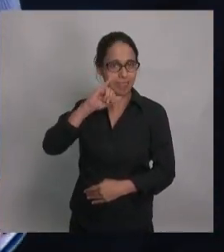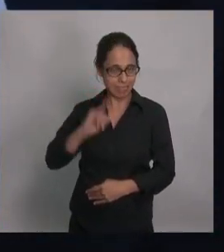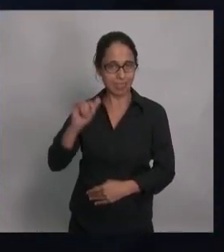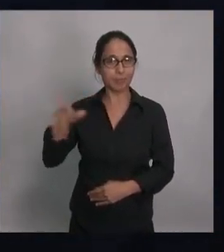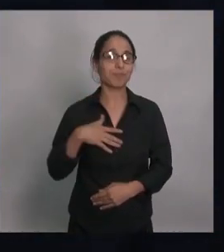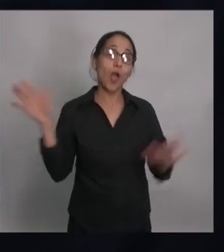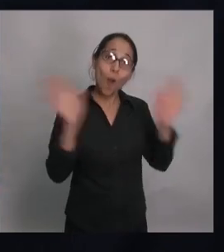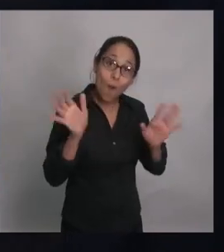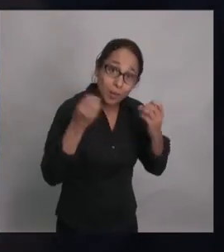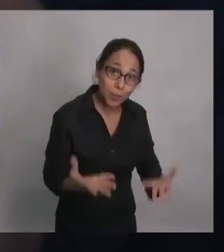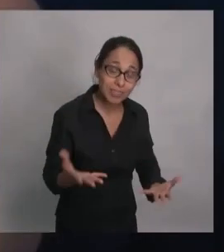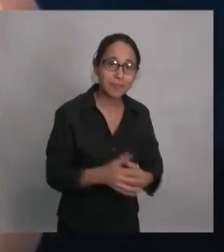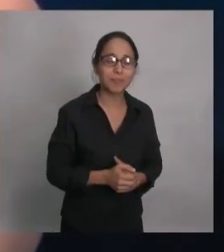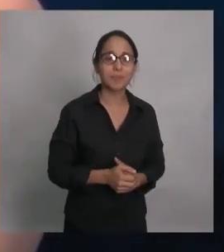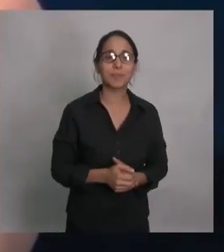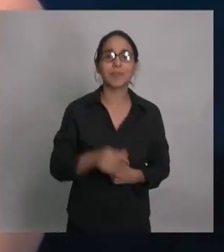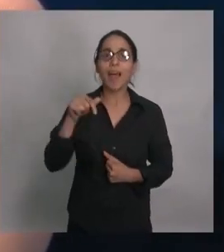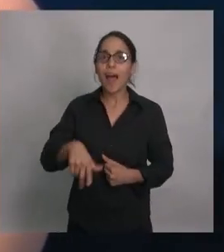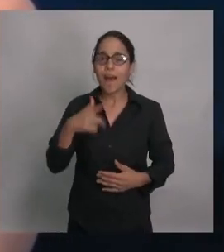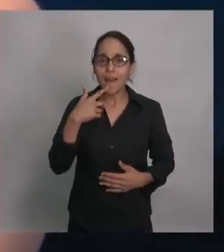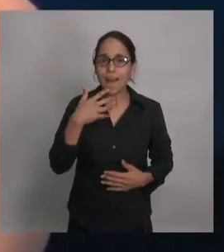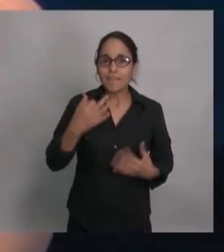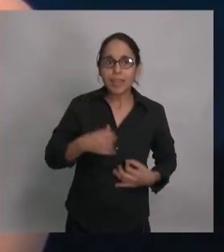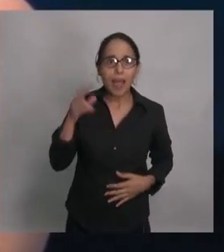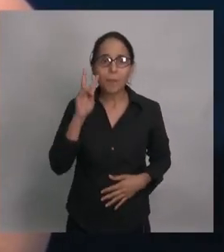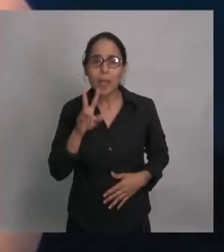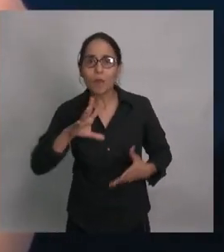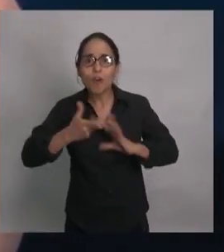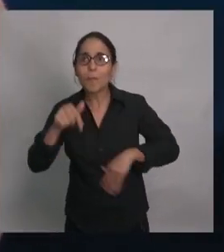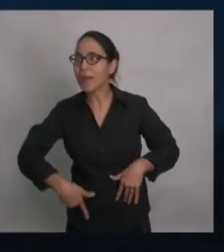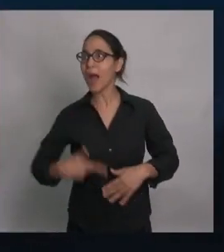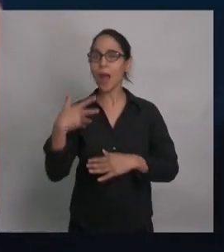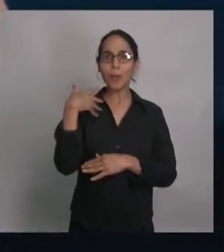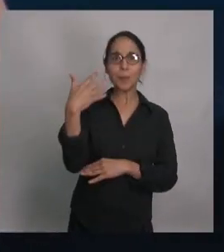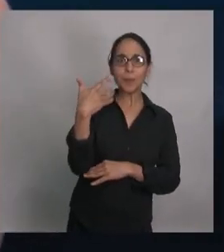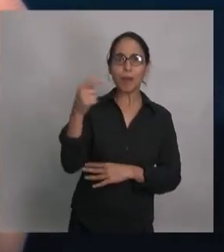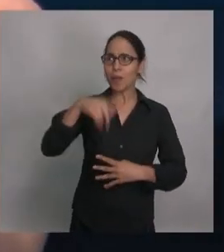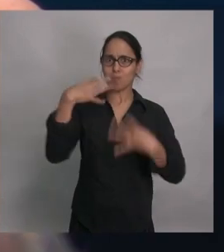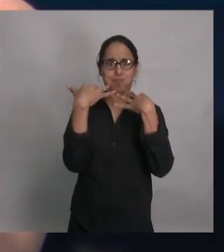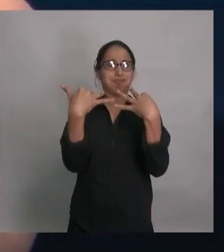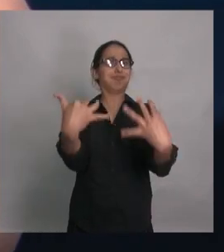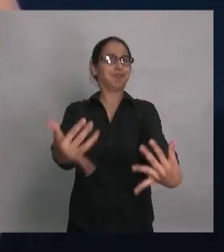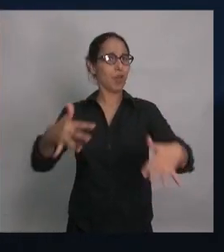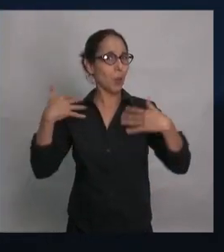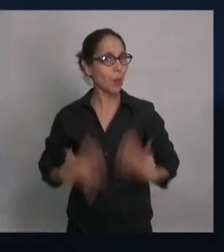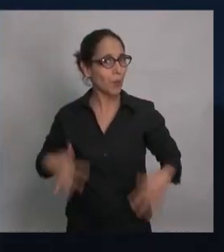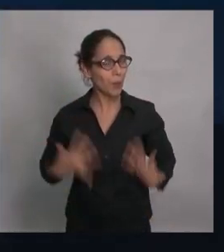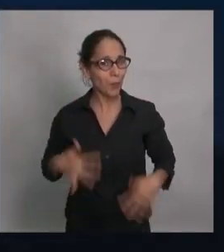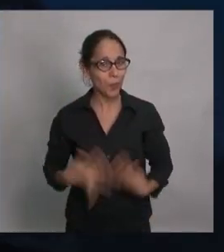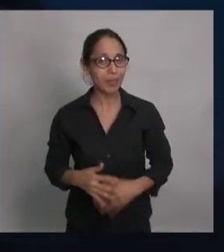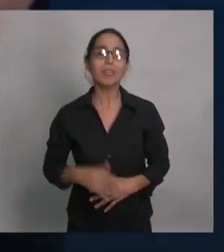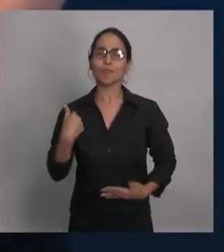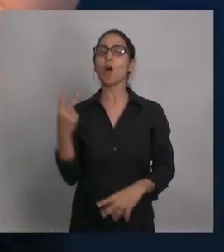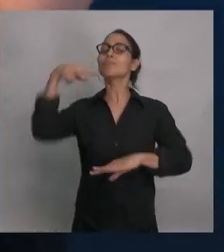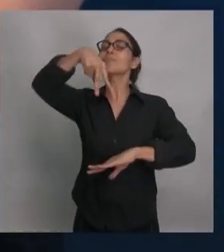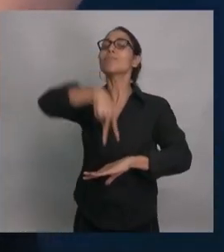Hola, ¿cómo están? Es espectacular, espectacular hablar en una audiencia como esta. Y me voy a